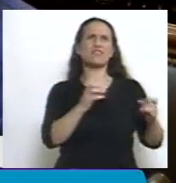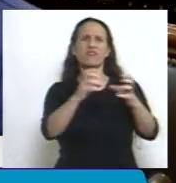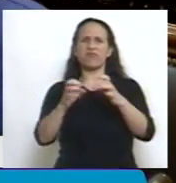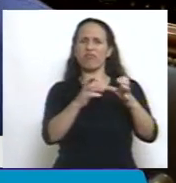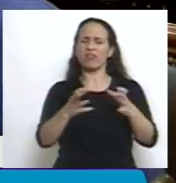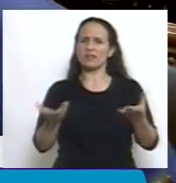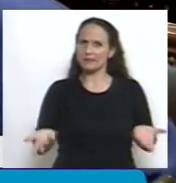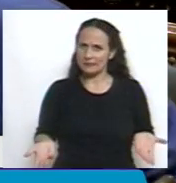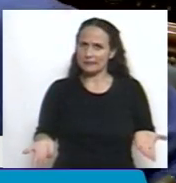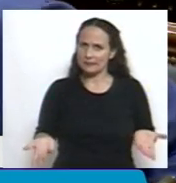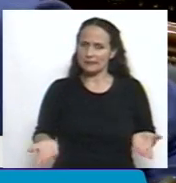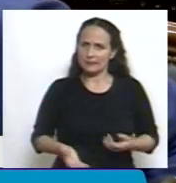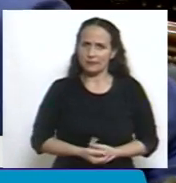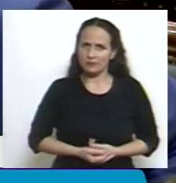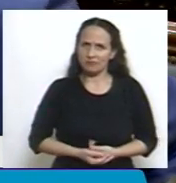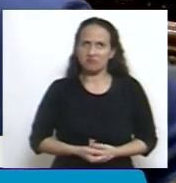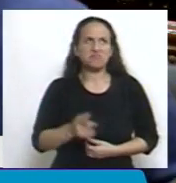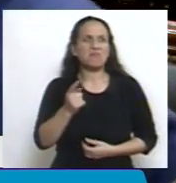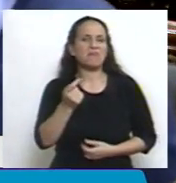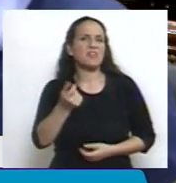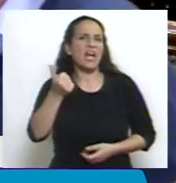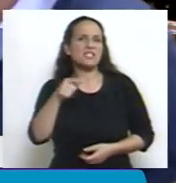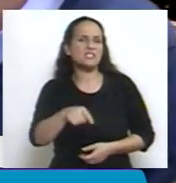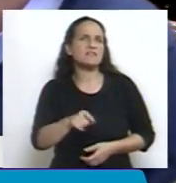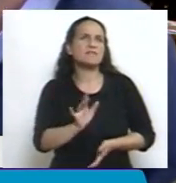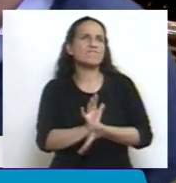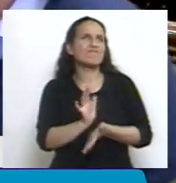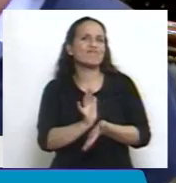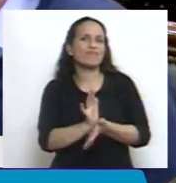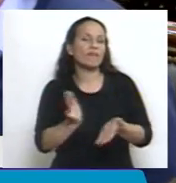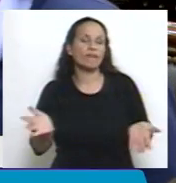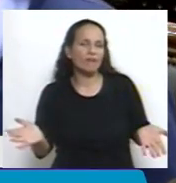estemos haciendo casi en una suerte de